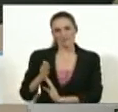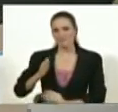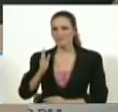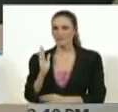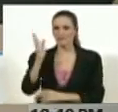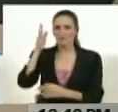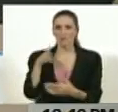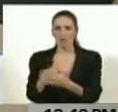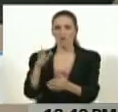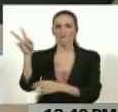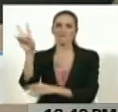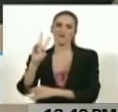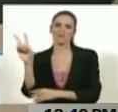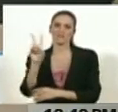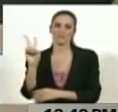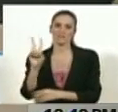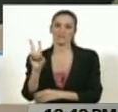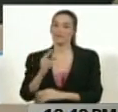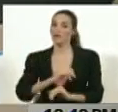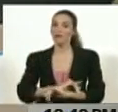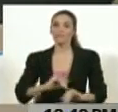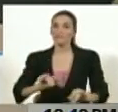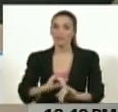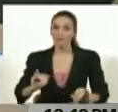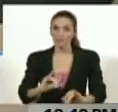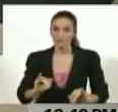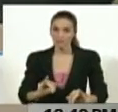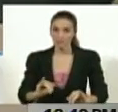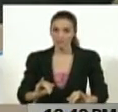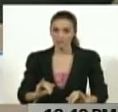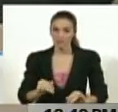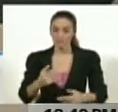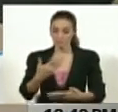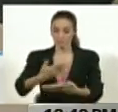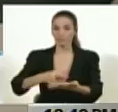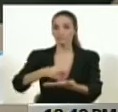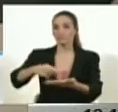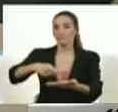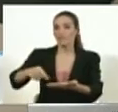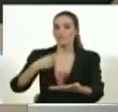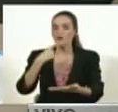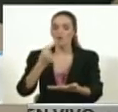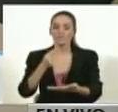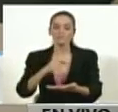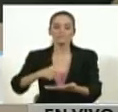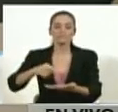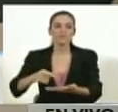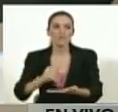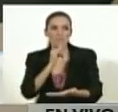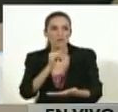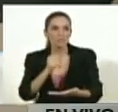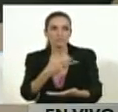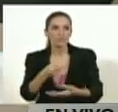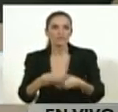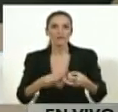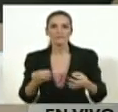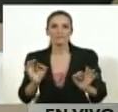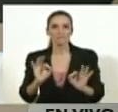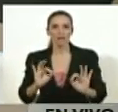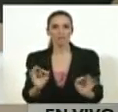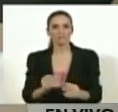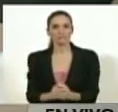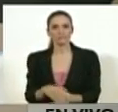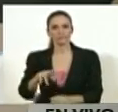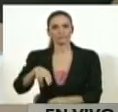contra Venezuela al fin final lo que constó en acta es que se tomó nota no procede no procede